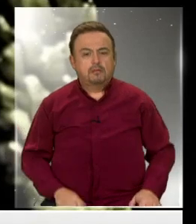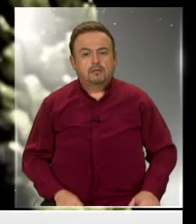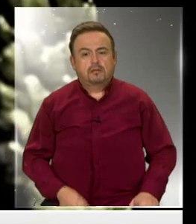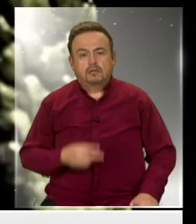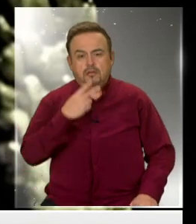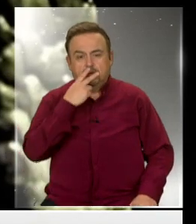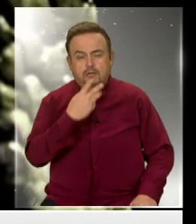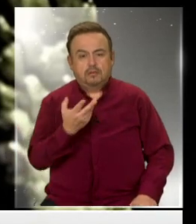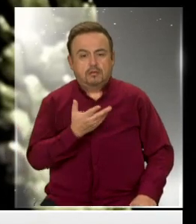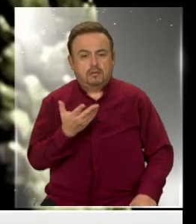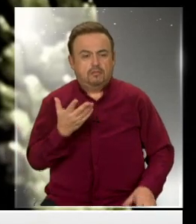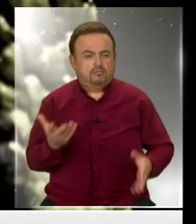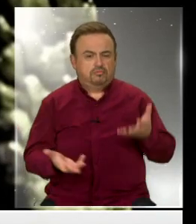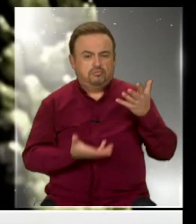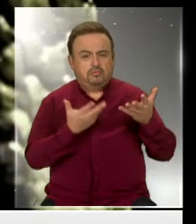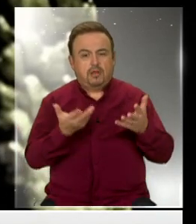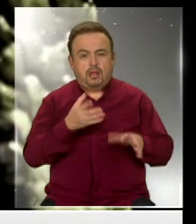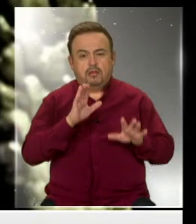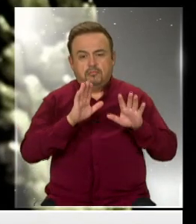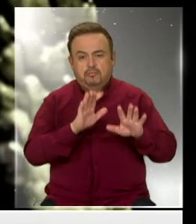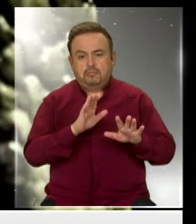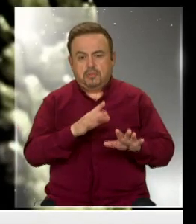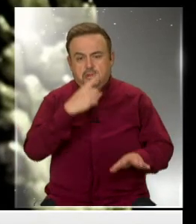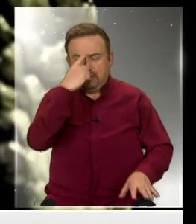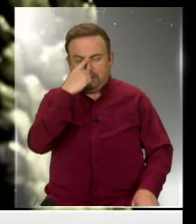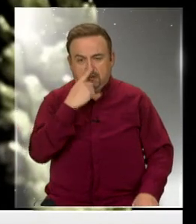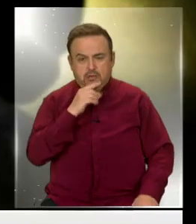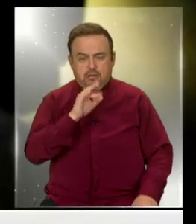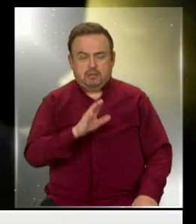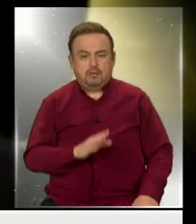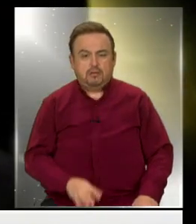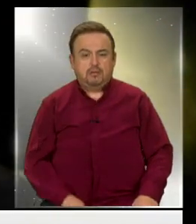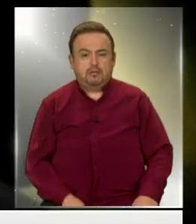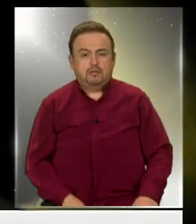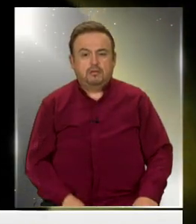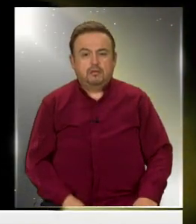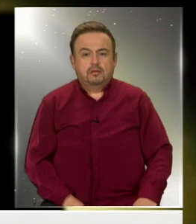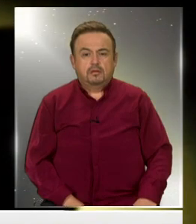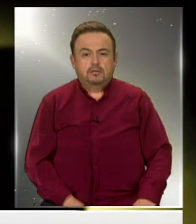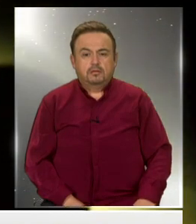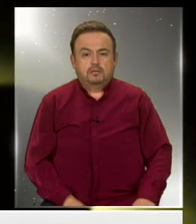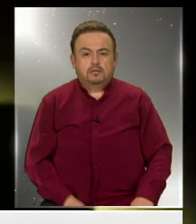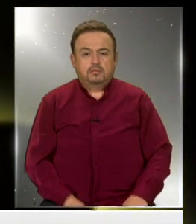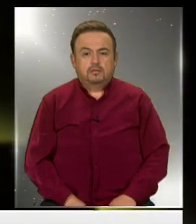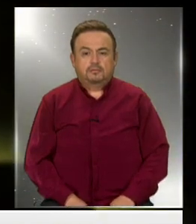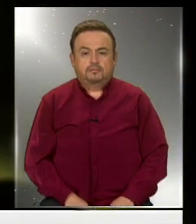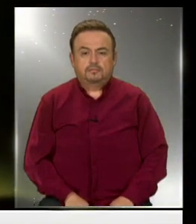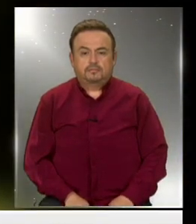está, toda destruida, y ahora forma parte de otra exhibición. Claro, exacto.